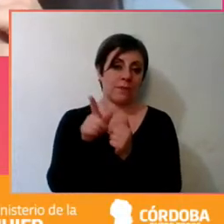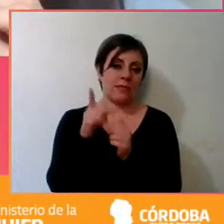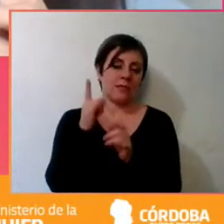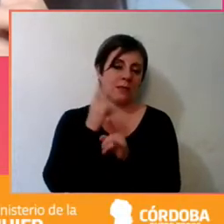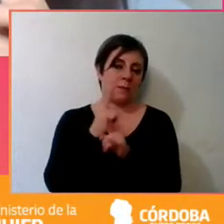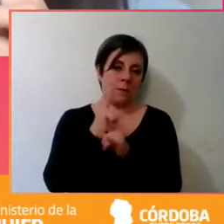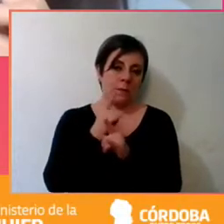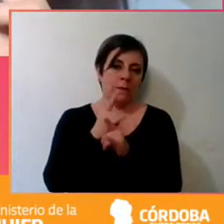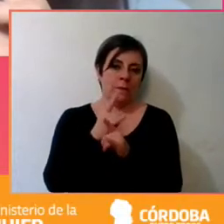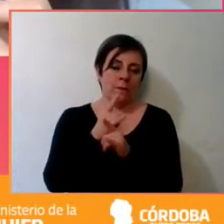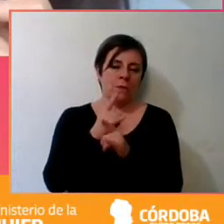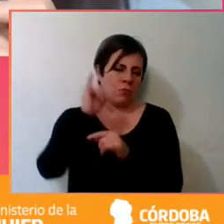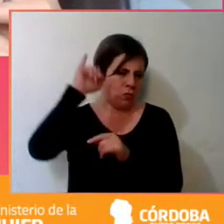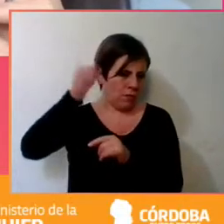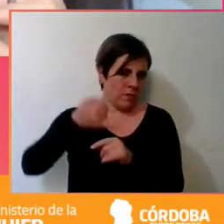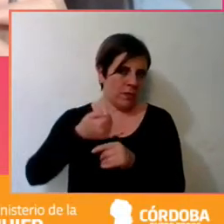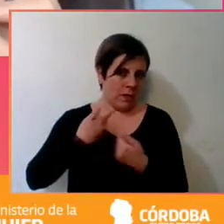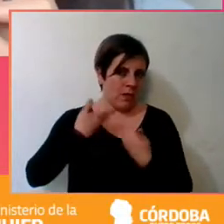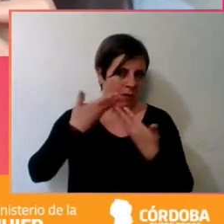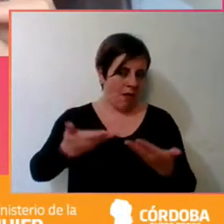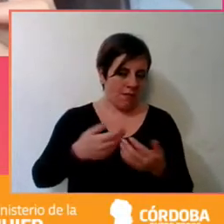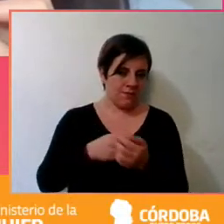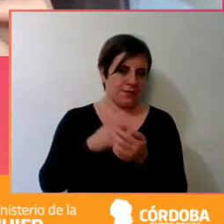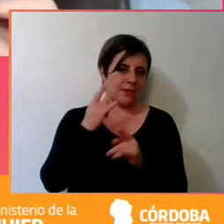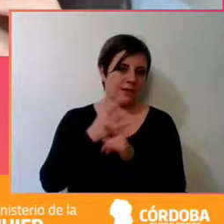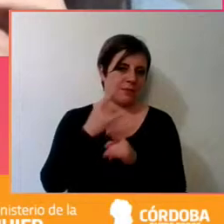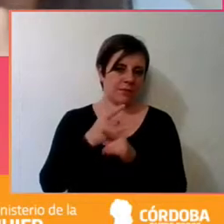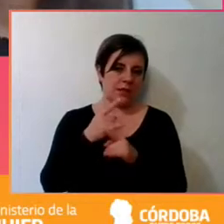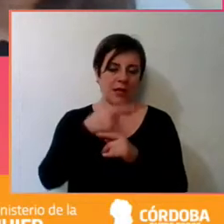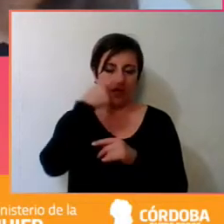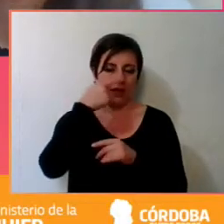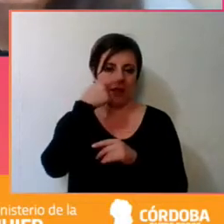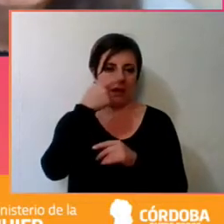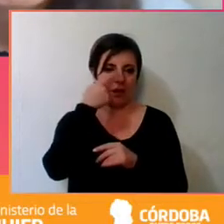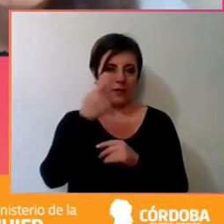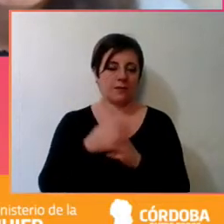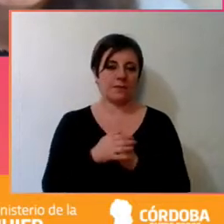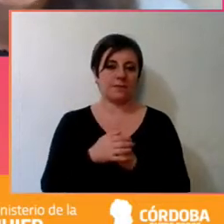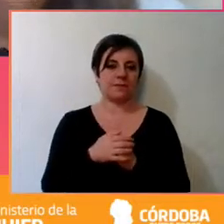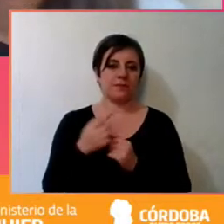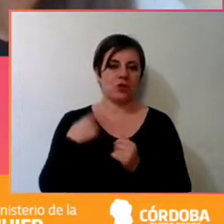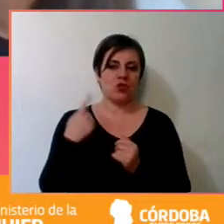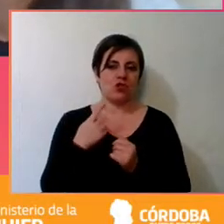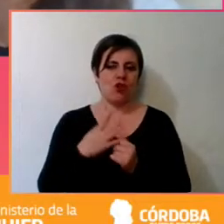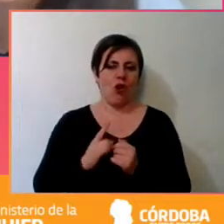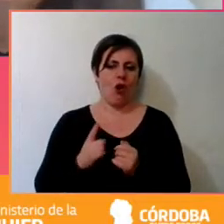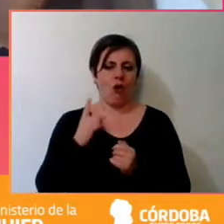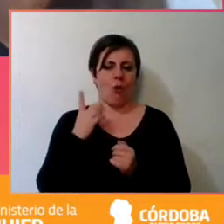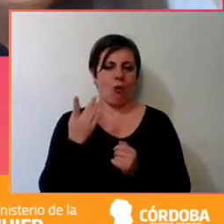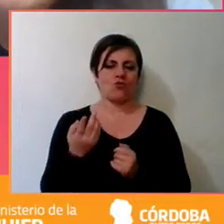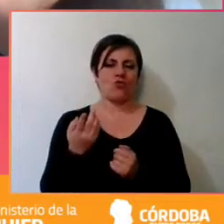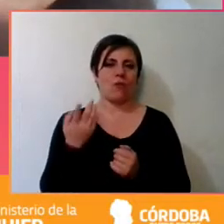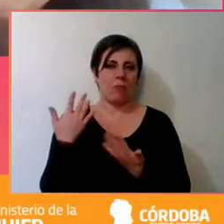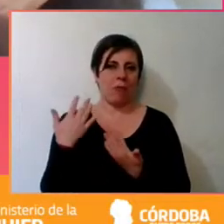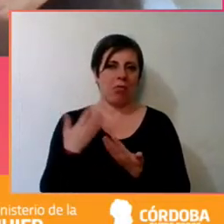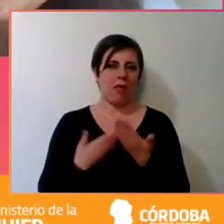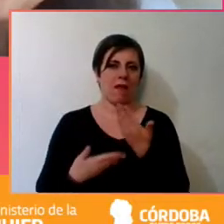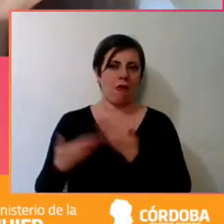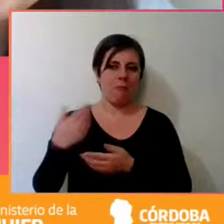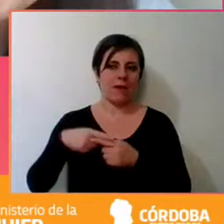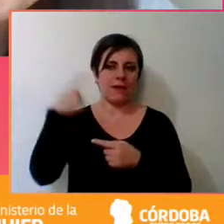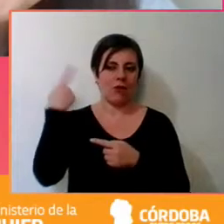puso a disposición con muchísimo interés. Hemos tenido el privilegio de compartir una jornada de trabajo